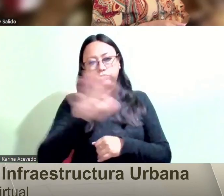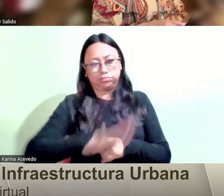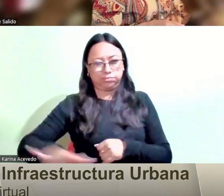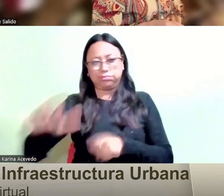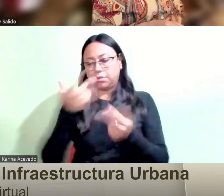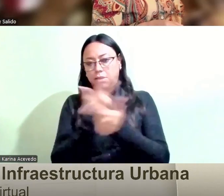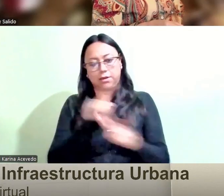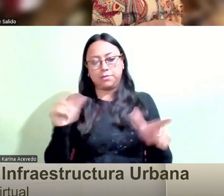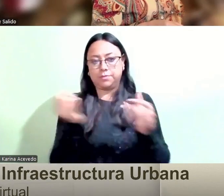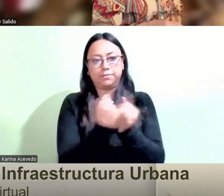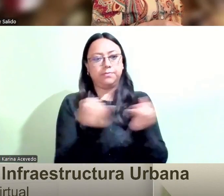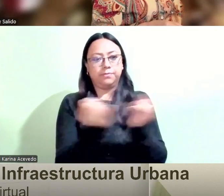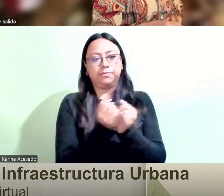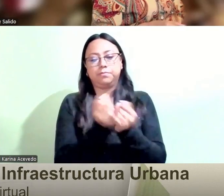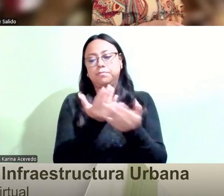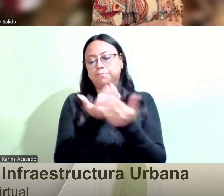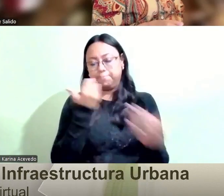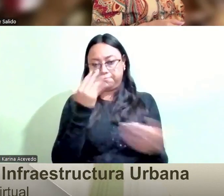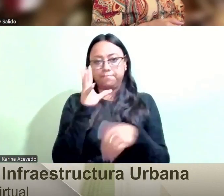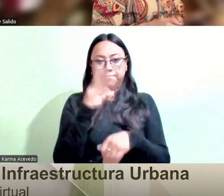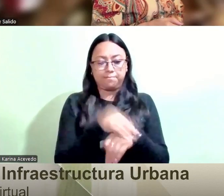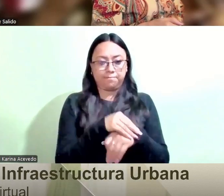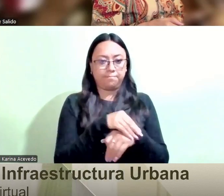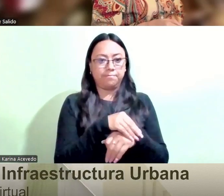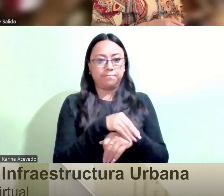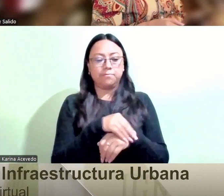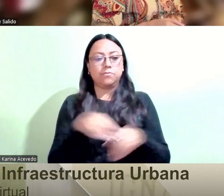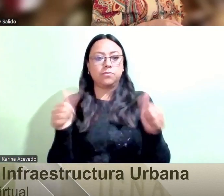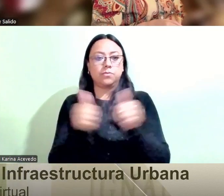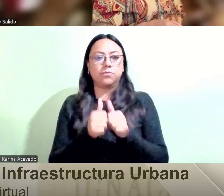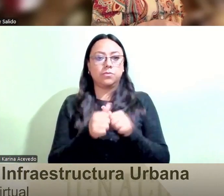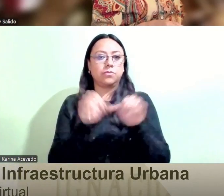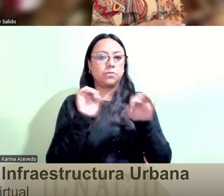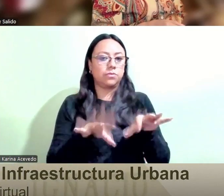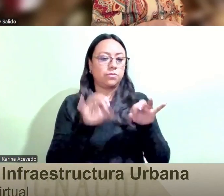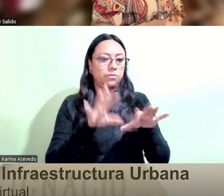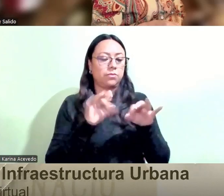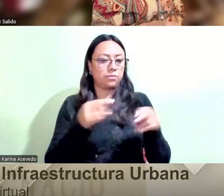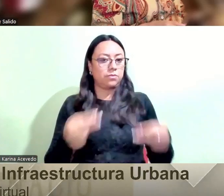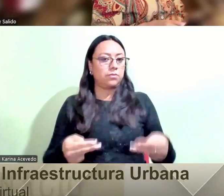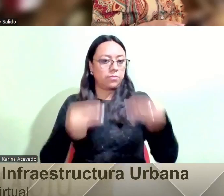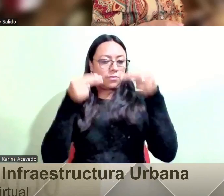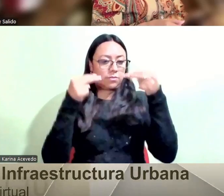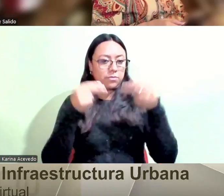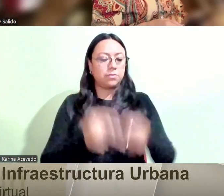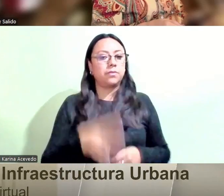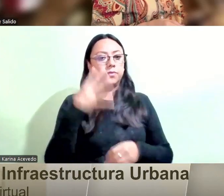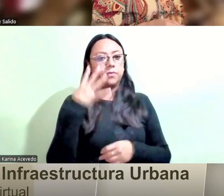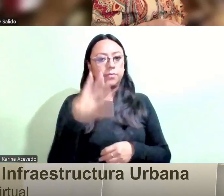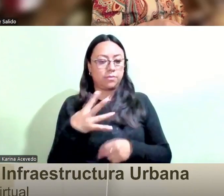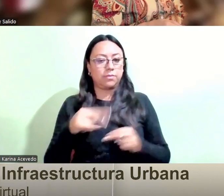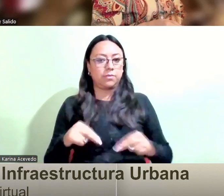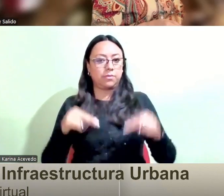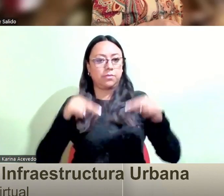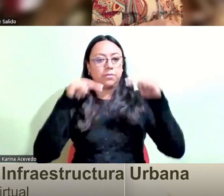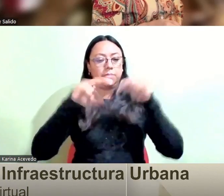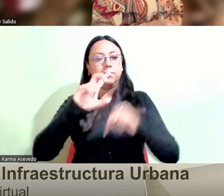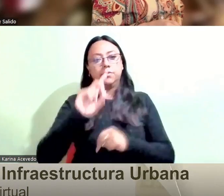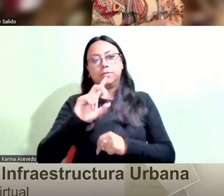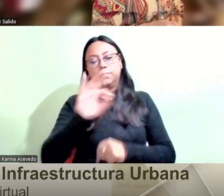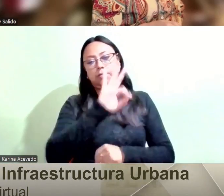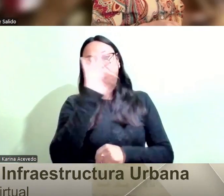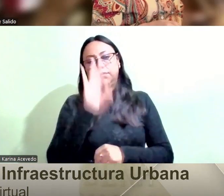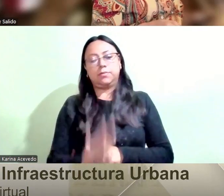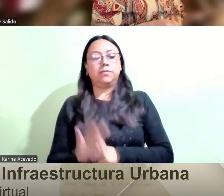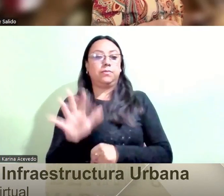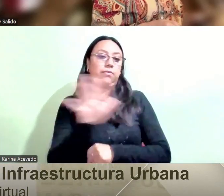uso de suelo habitacional con oficinas, comercio y servicio en 4 niveles y 30% del área libre